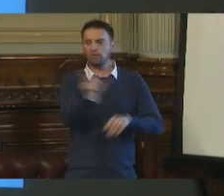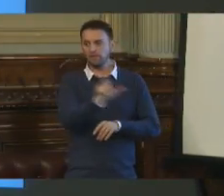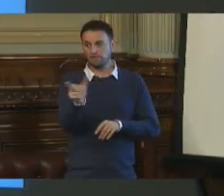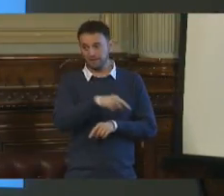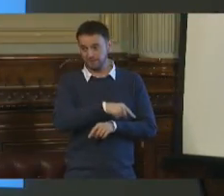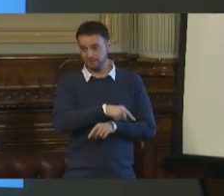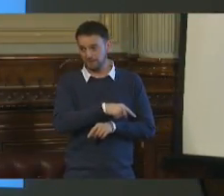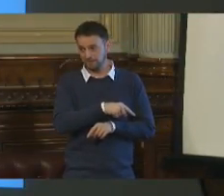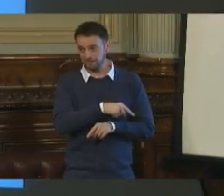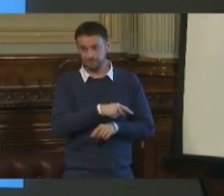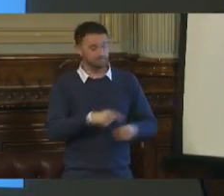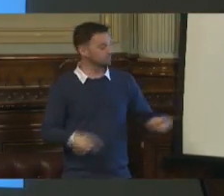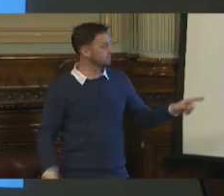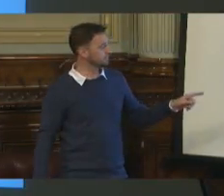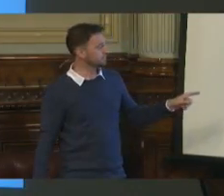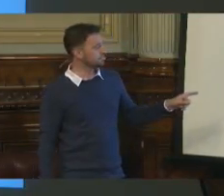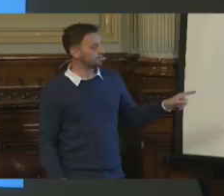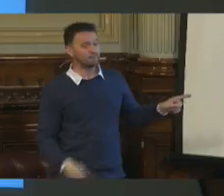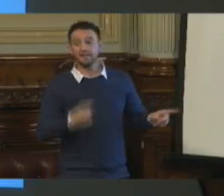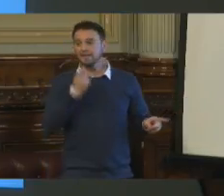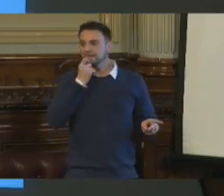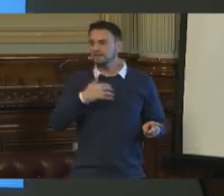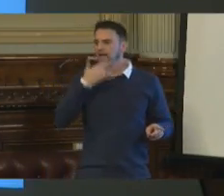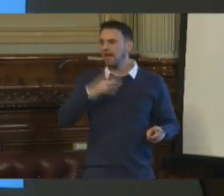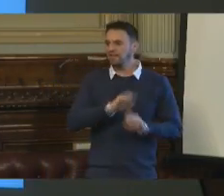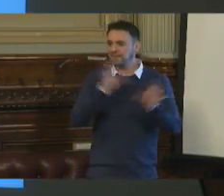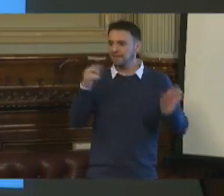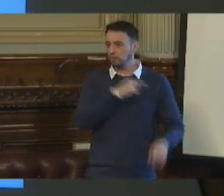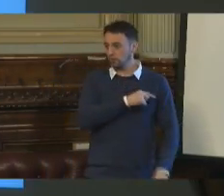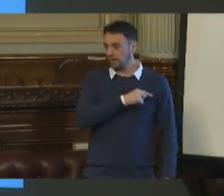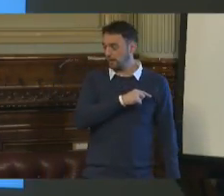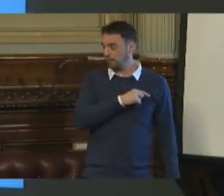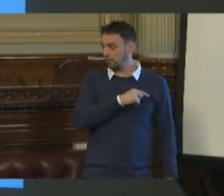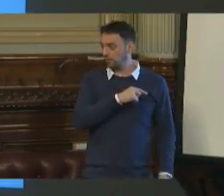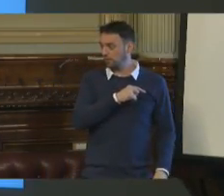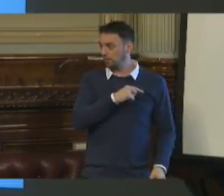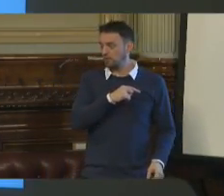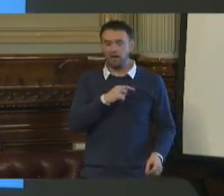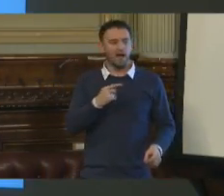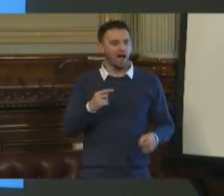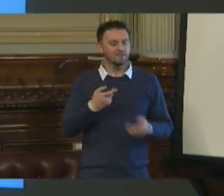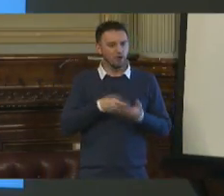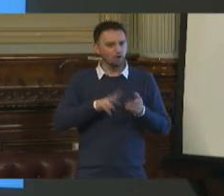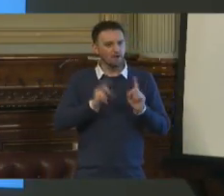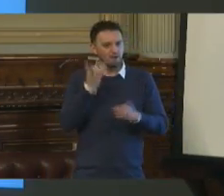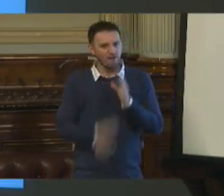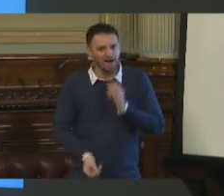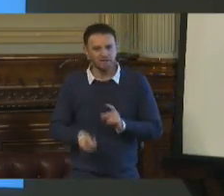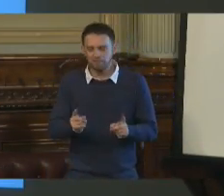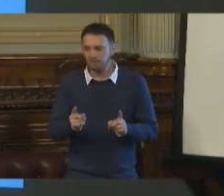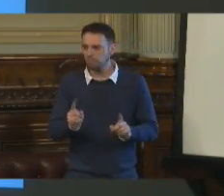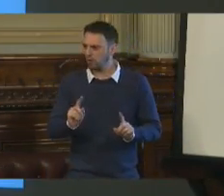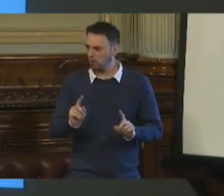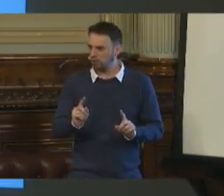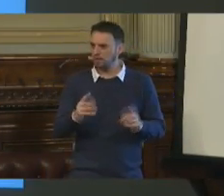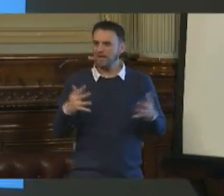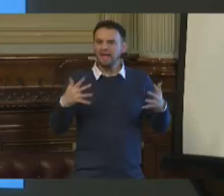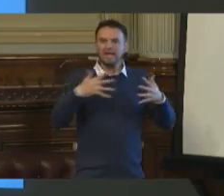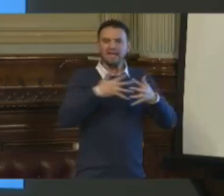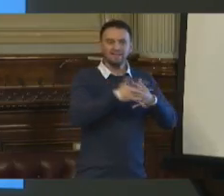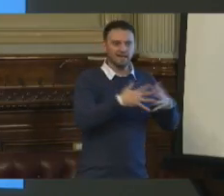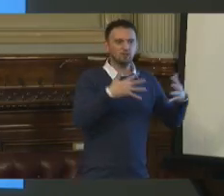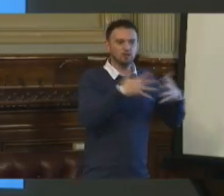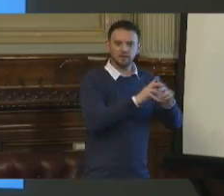sobre todo porque teniéndolo claro verdaderamente no vamos a resbalar nos hacia la